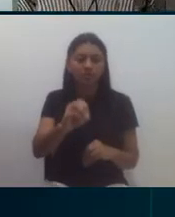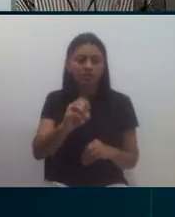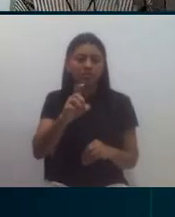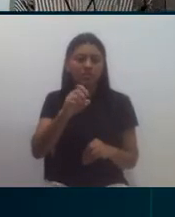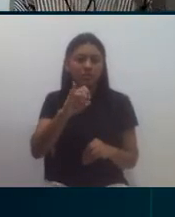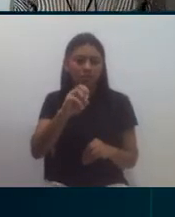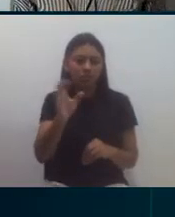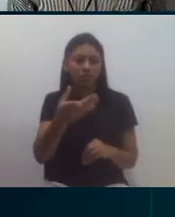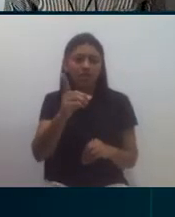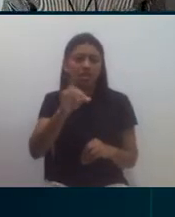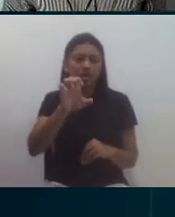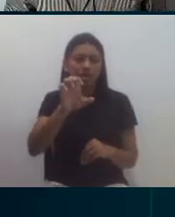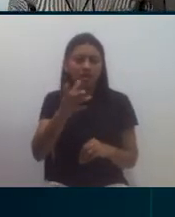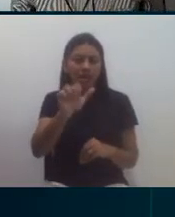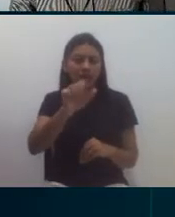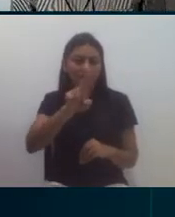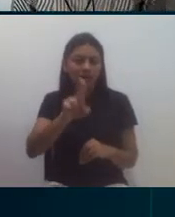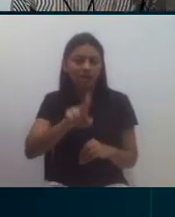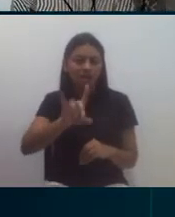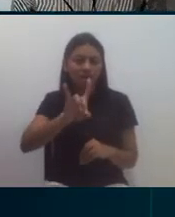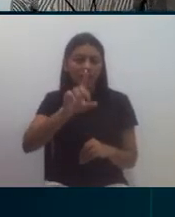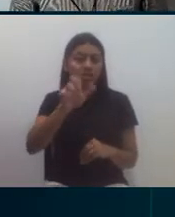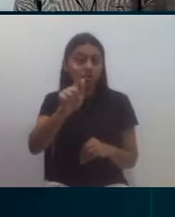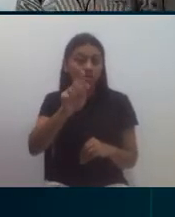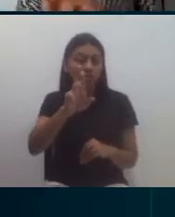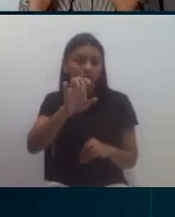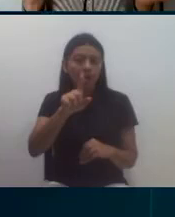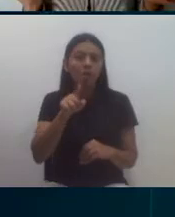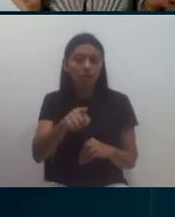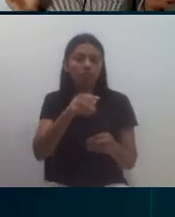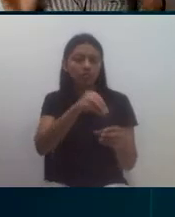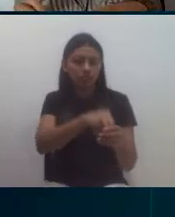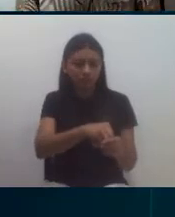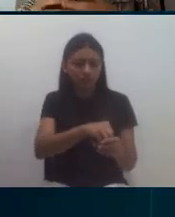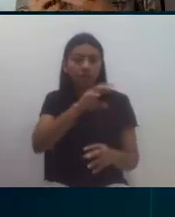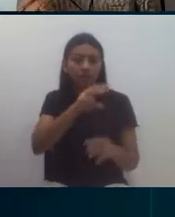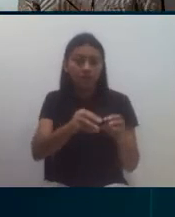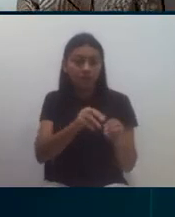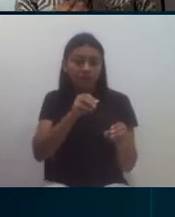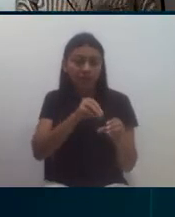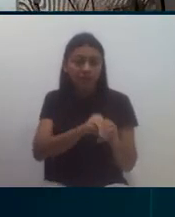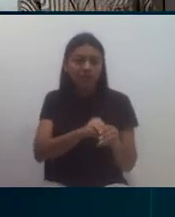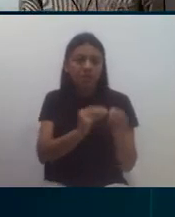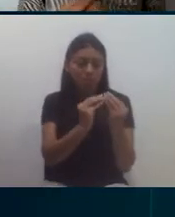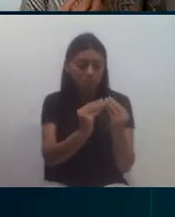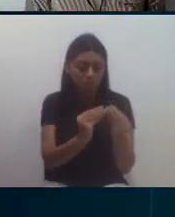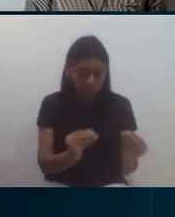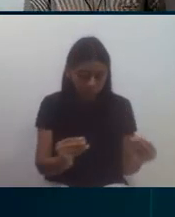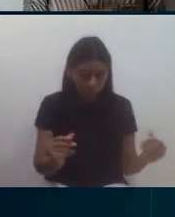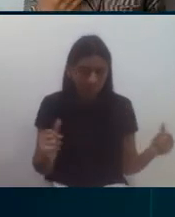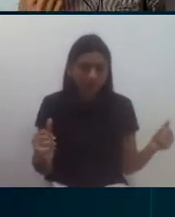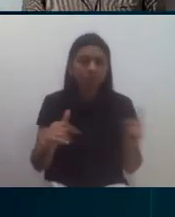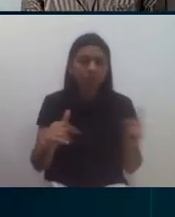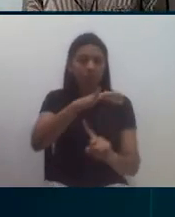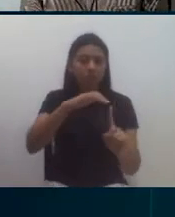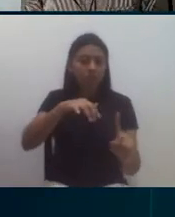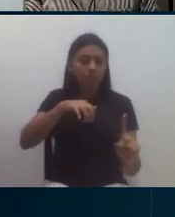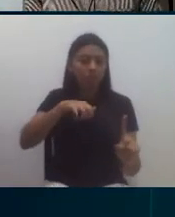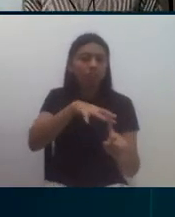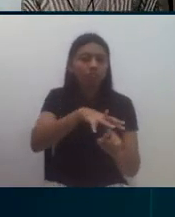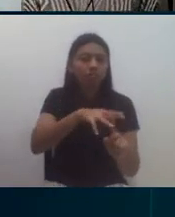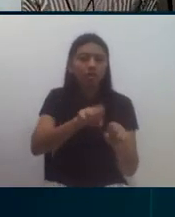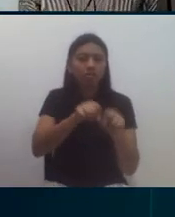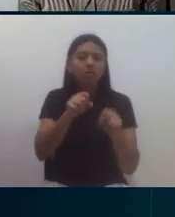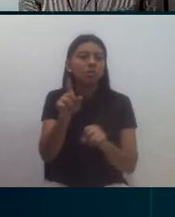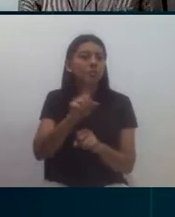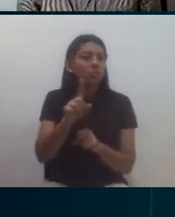combustibles fósiles, ¿cierto? Es biodegradable y lo más importante de todo es que es compatible con los motores de diésel que se están usando